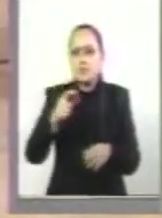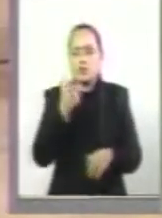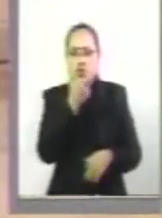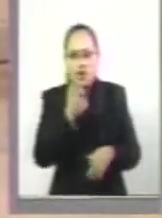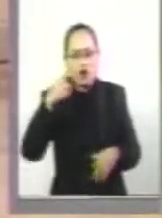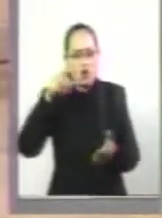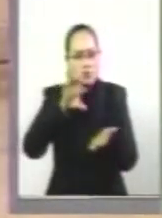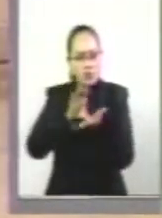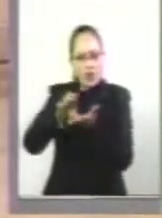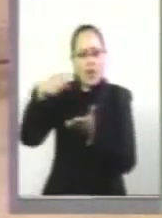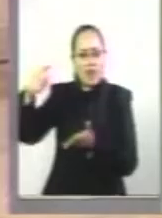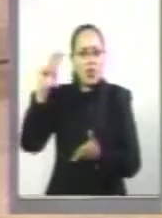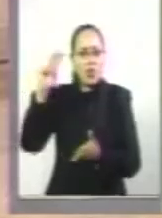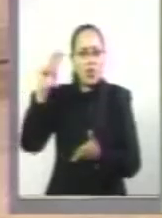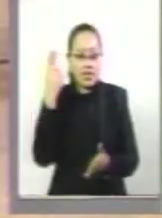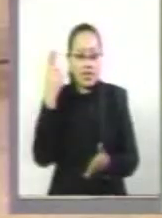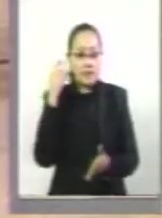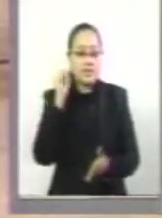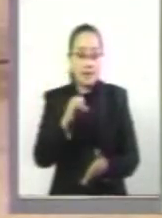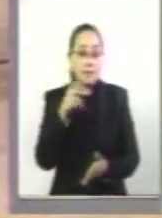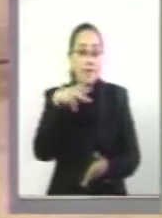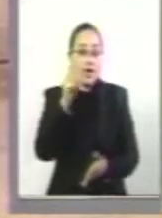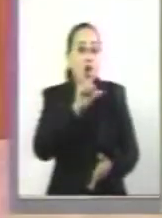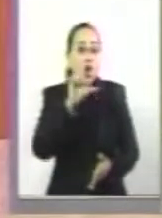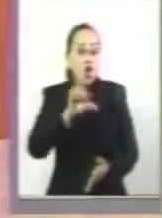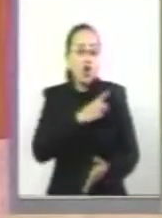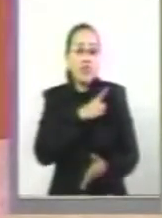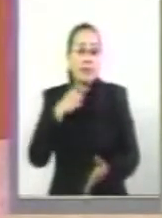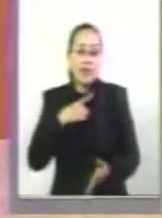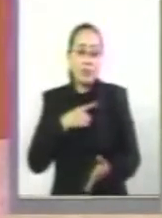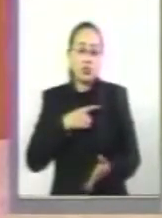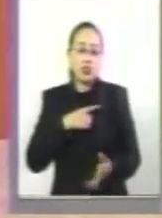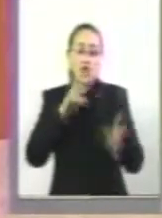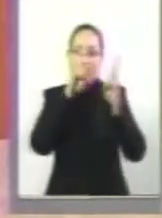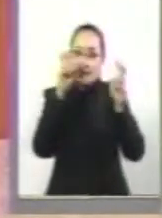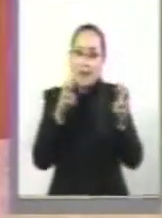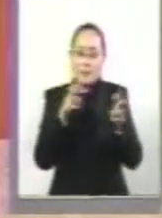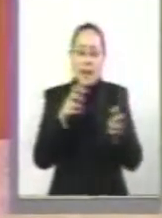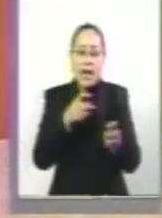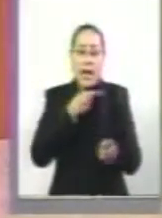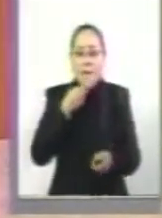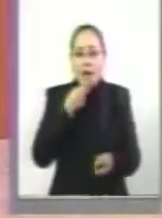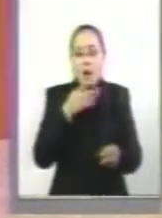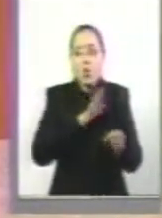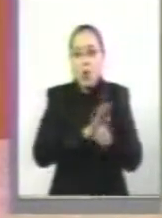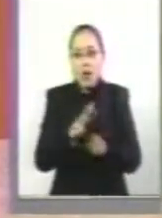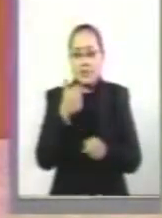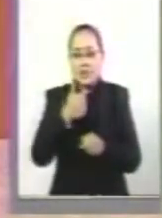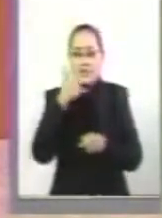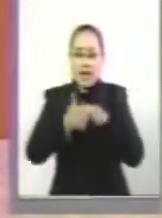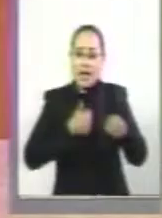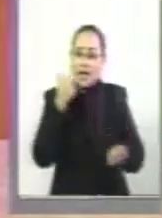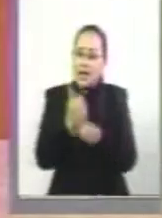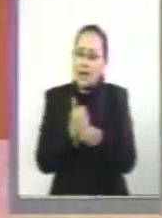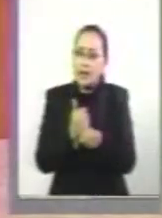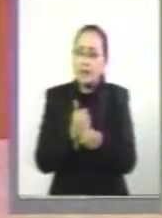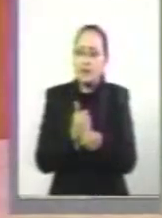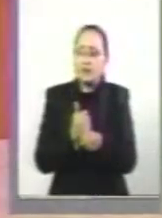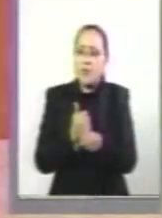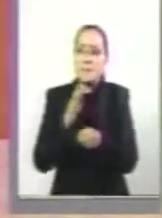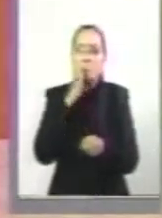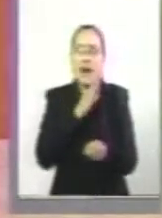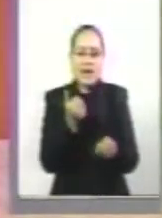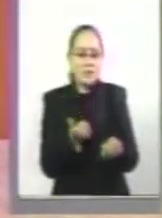universidad, hoy deberíamos de estar hablando de Veracruz porque representa un serio problema. 6 años en los cuales una muy